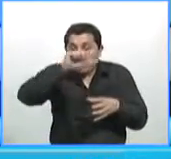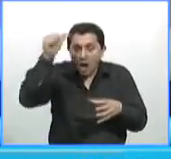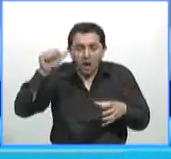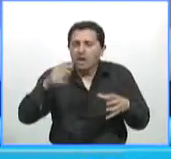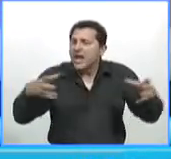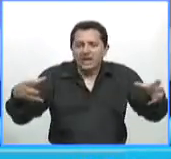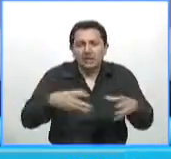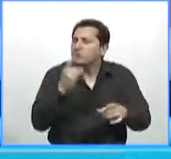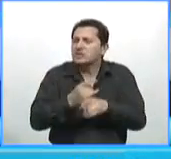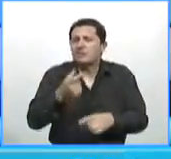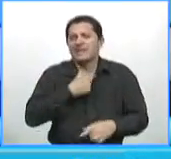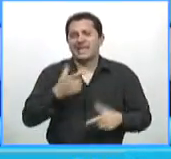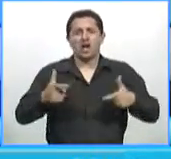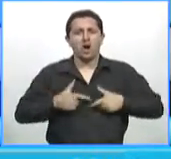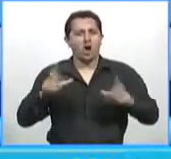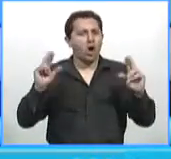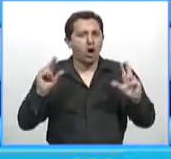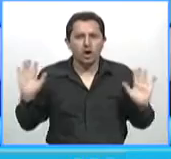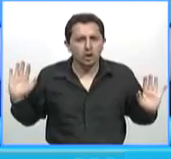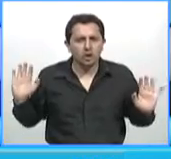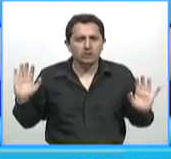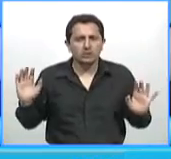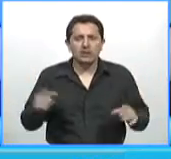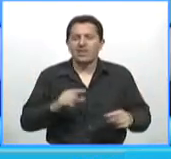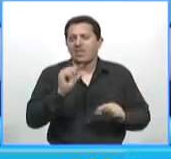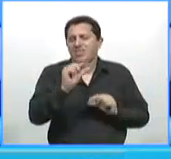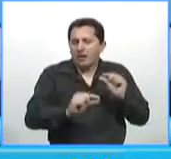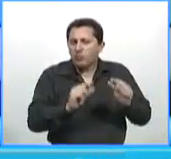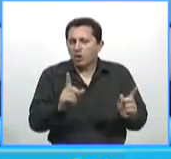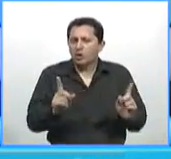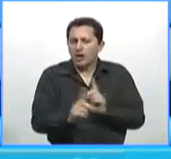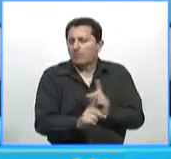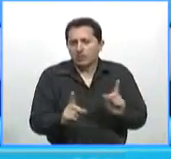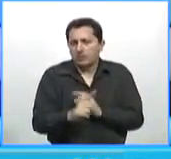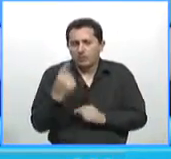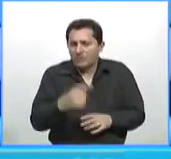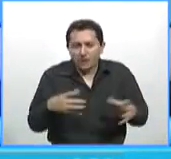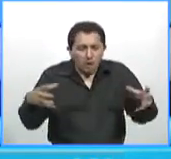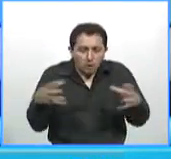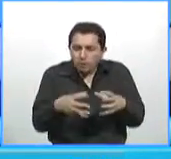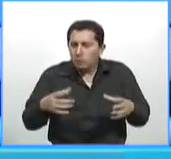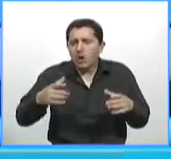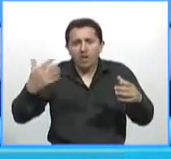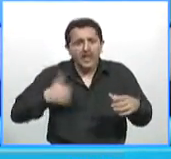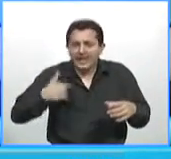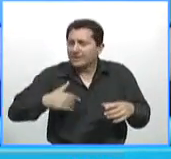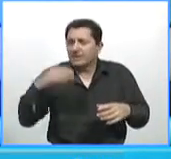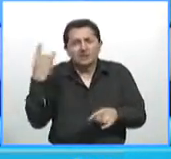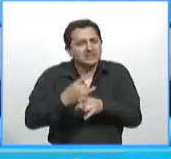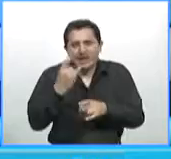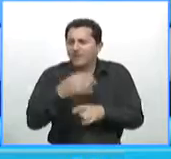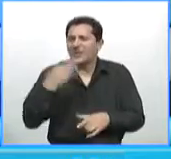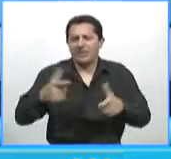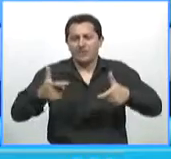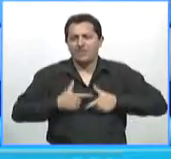¿no? Te intentan decir, vamos de a poco, es un recambio, pero nosotras tenemos en la cabeza que Argentina lo queremos llevar a lo más alto, sea